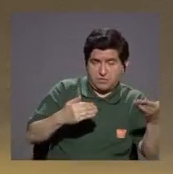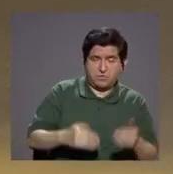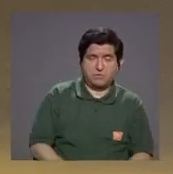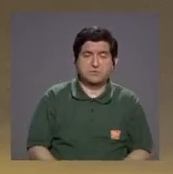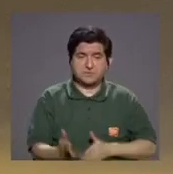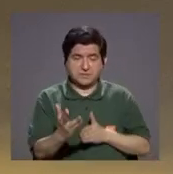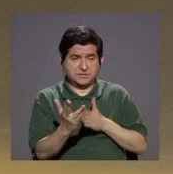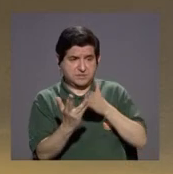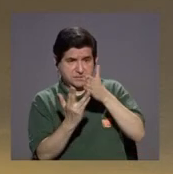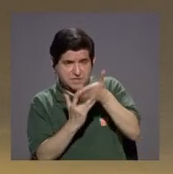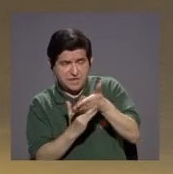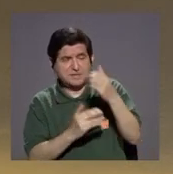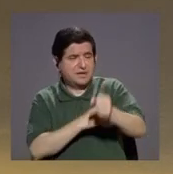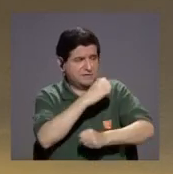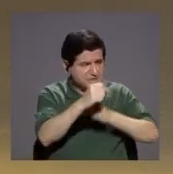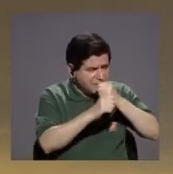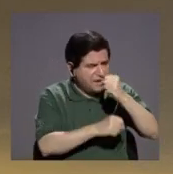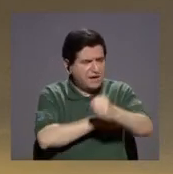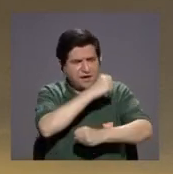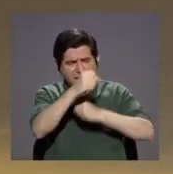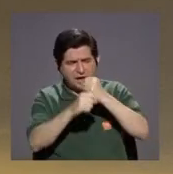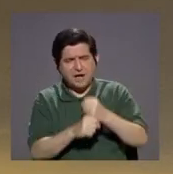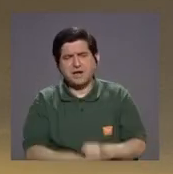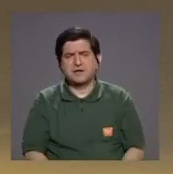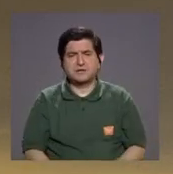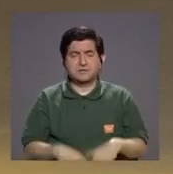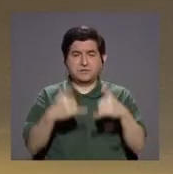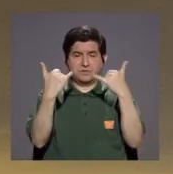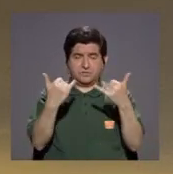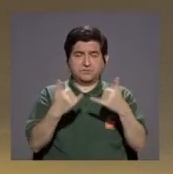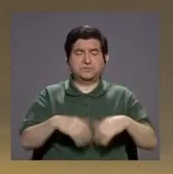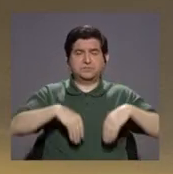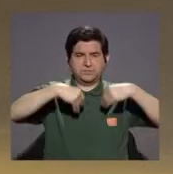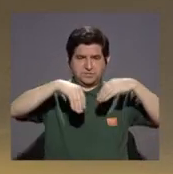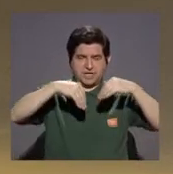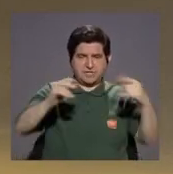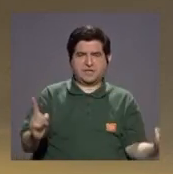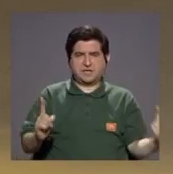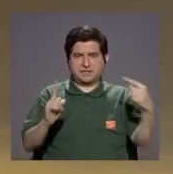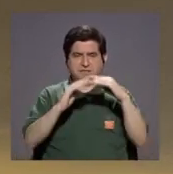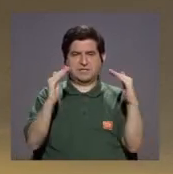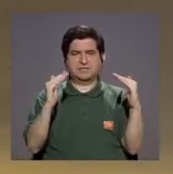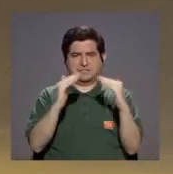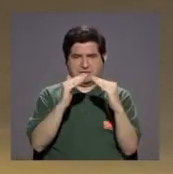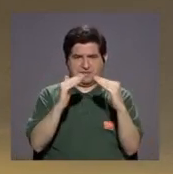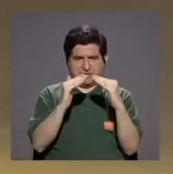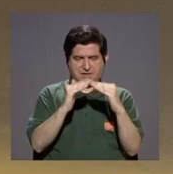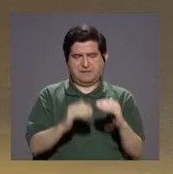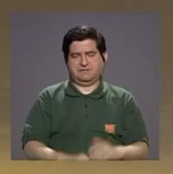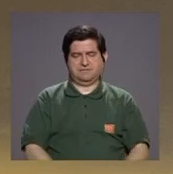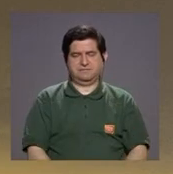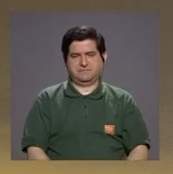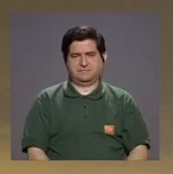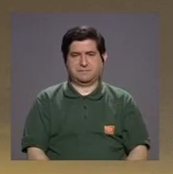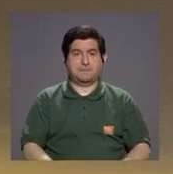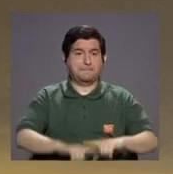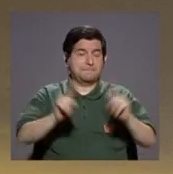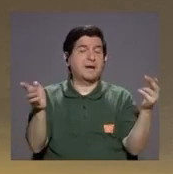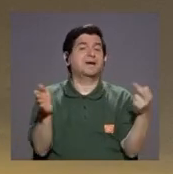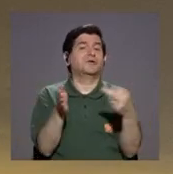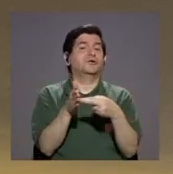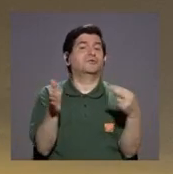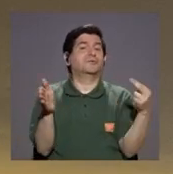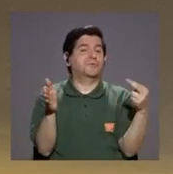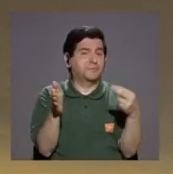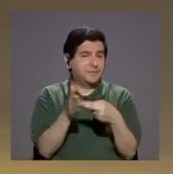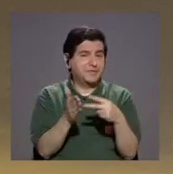través de los años han viajado desde las tiendas a los hogares de uno pero repito